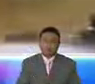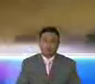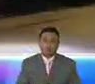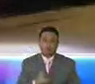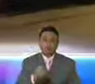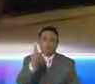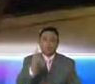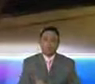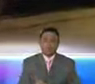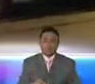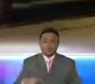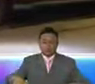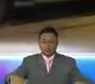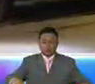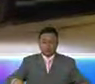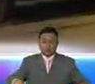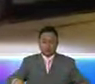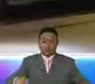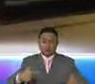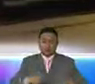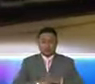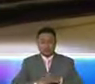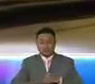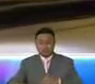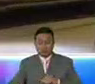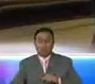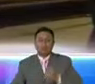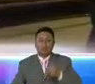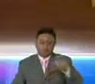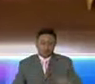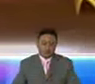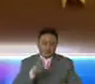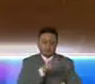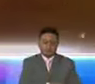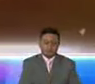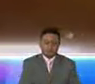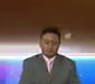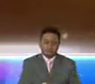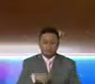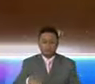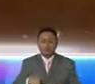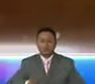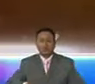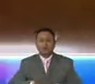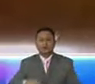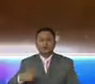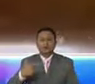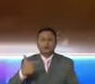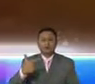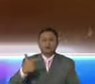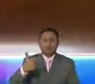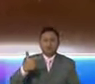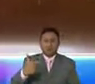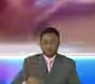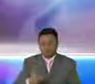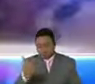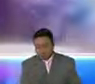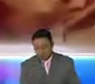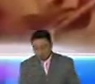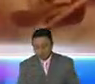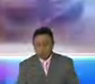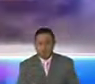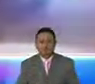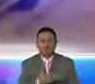de los ocupantes del liviano vehículo huyó y el otro fue detenido. En el lugar quedó el arma de fuego con silenciador que habrían